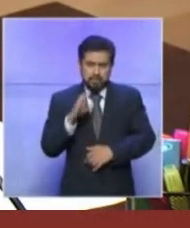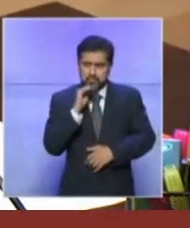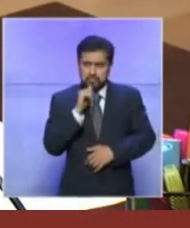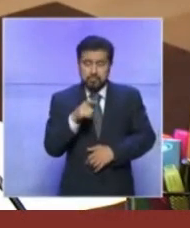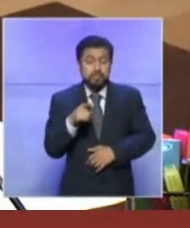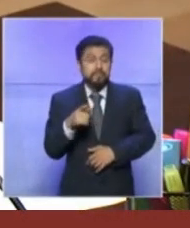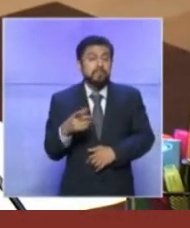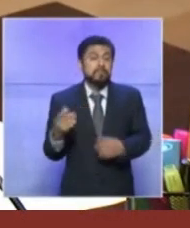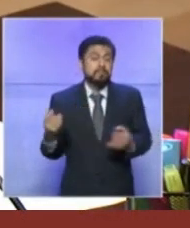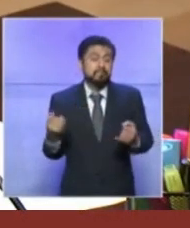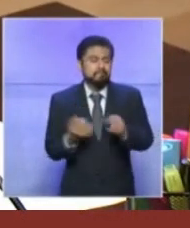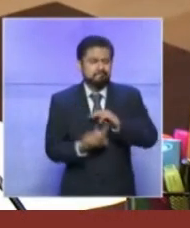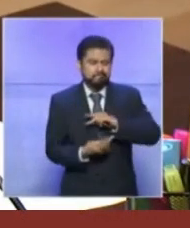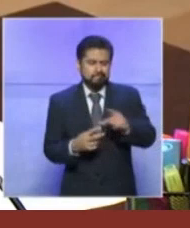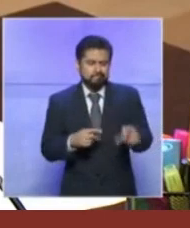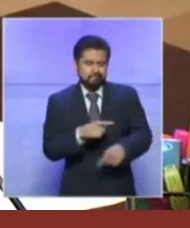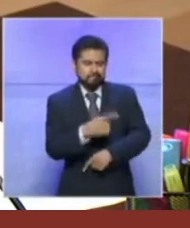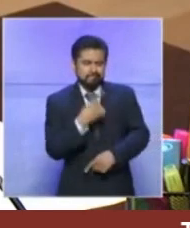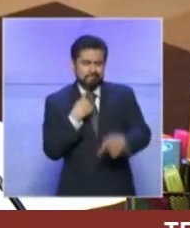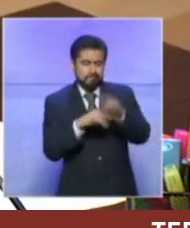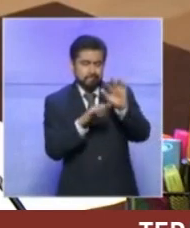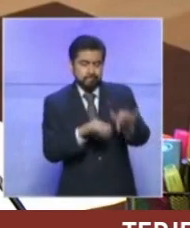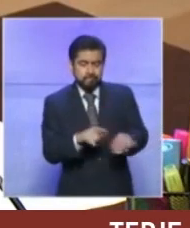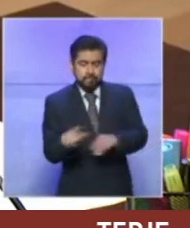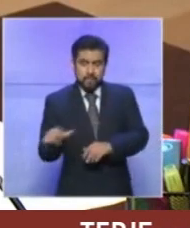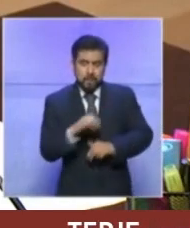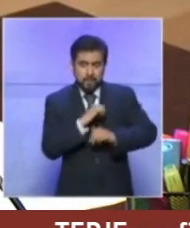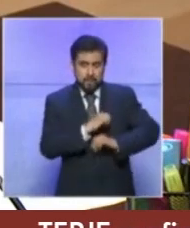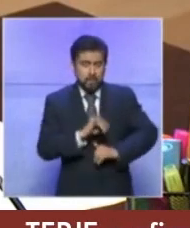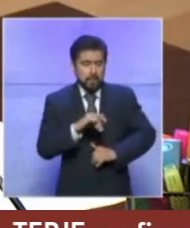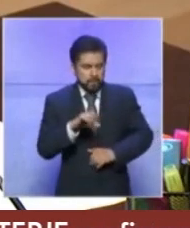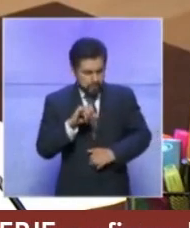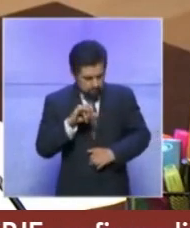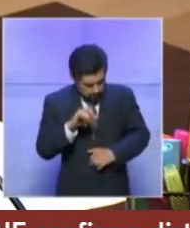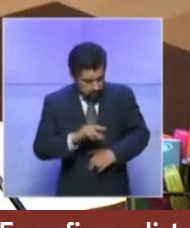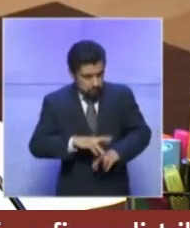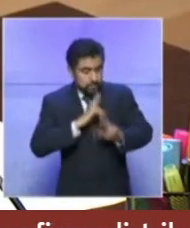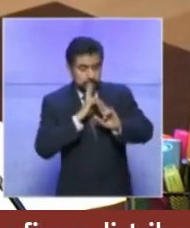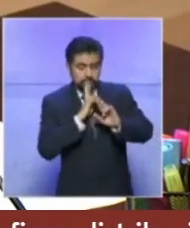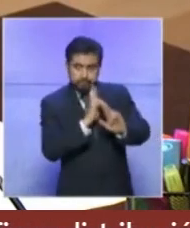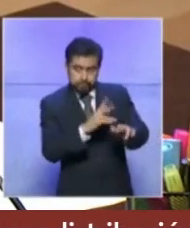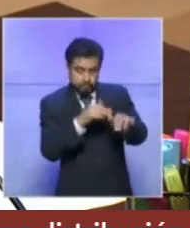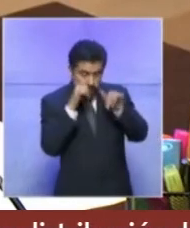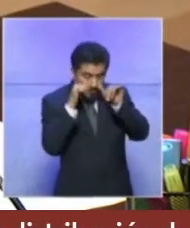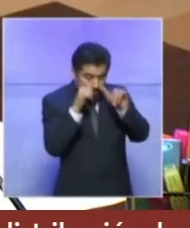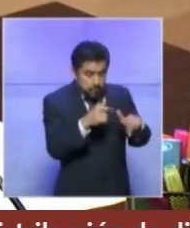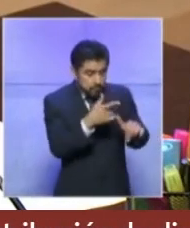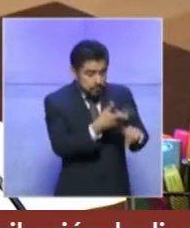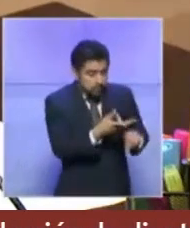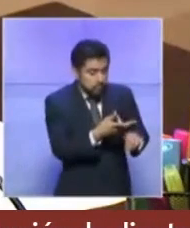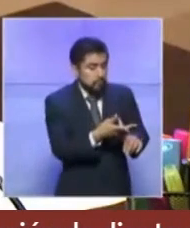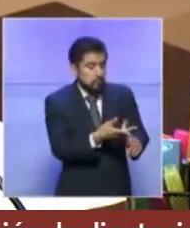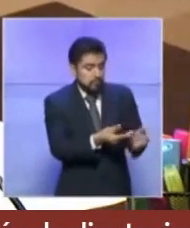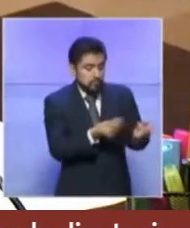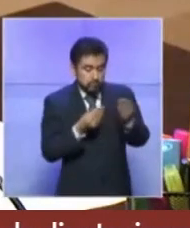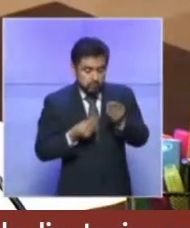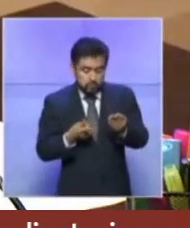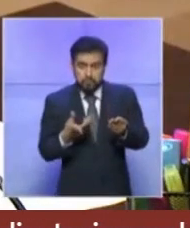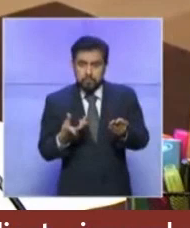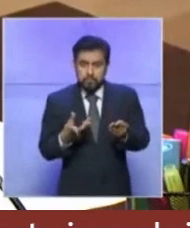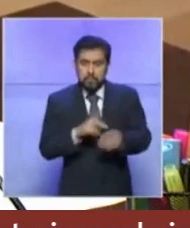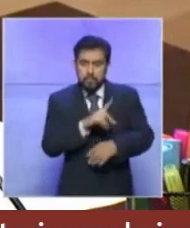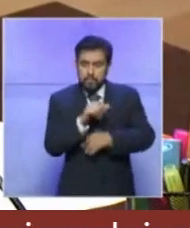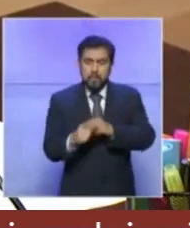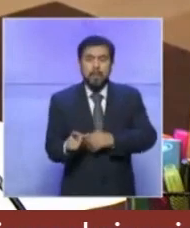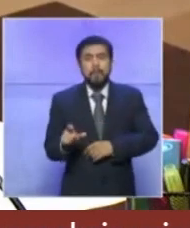Además, contrario al alegado por el recurrente, el Consejo General del INE sí dio respuesta a su escrito de solicitud presentado el pasado